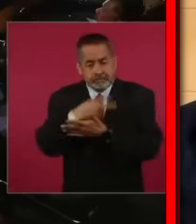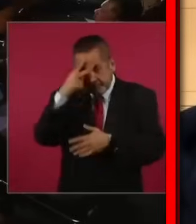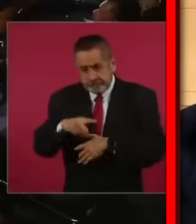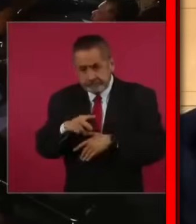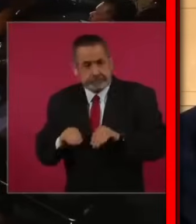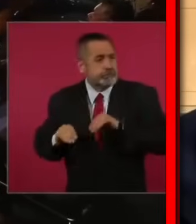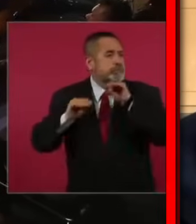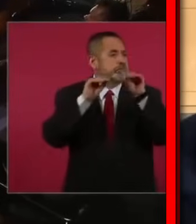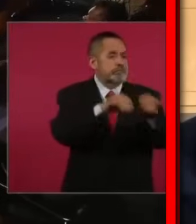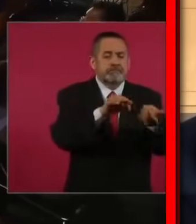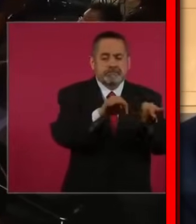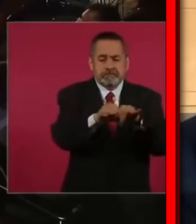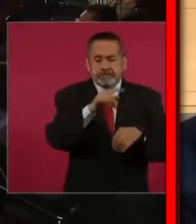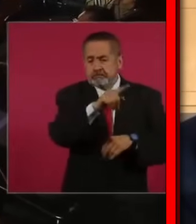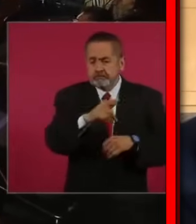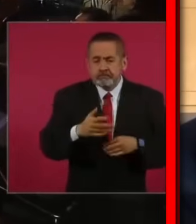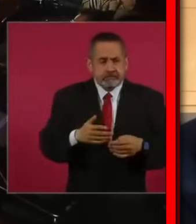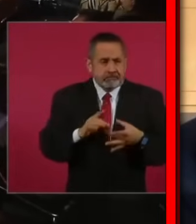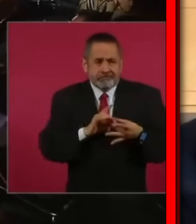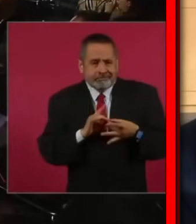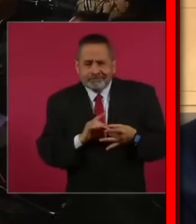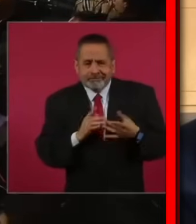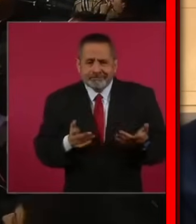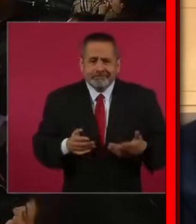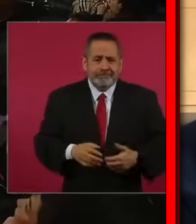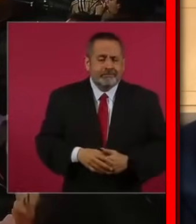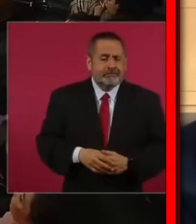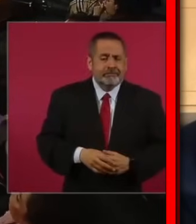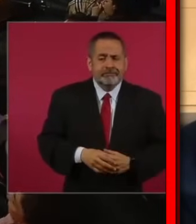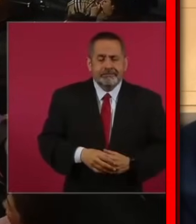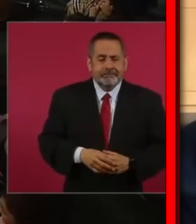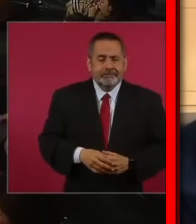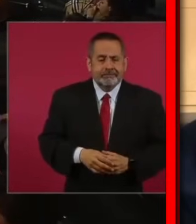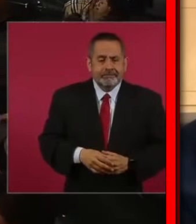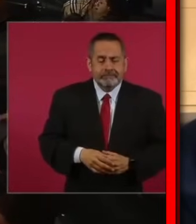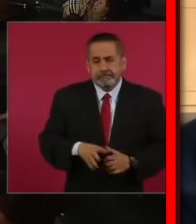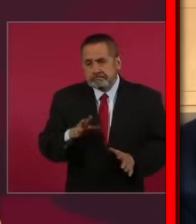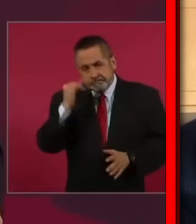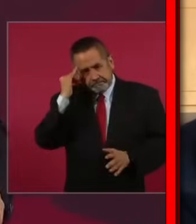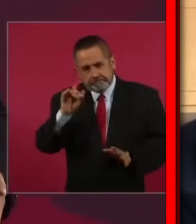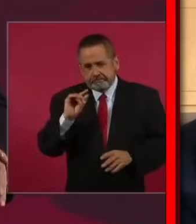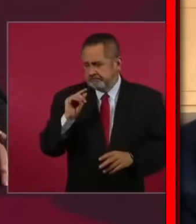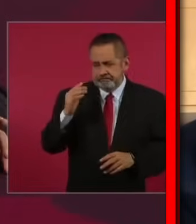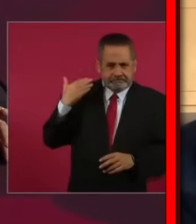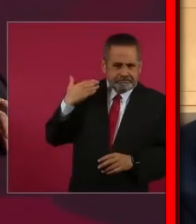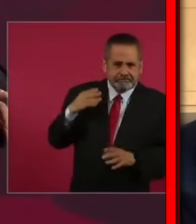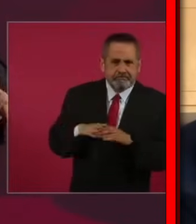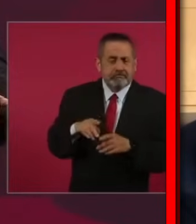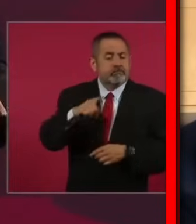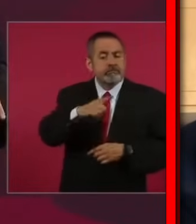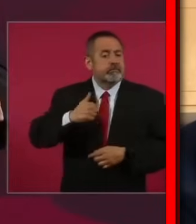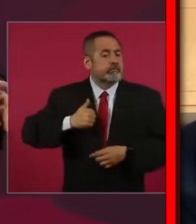mexicanos para tener una idea no sé ahora pero hace poco